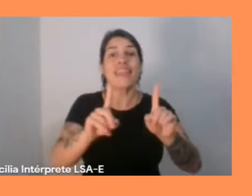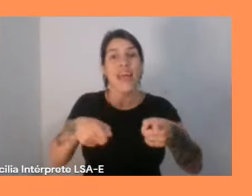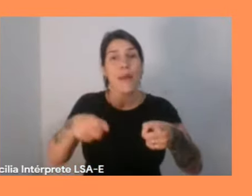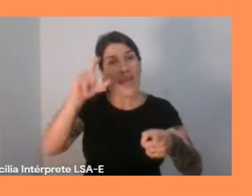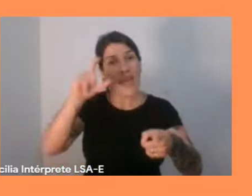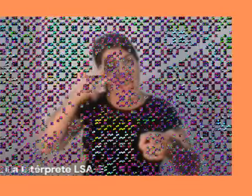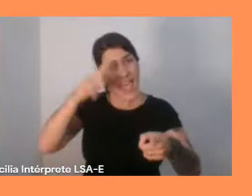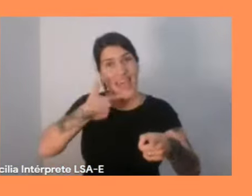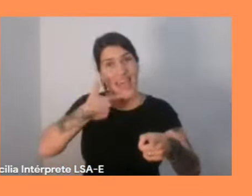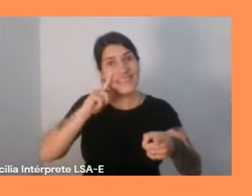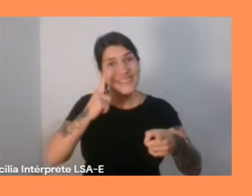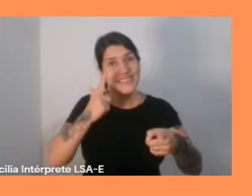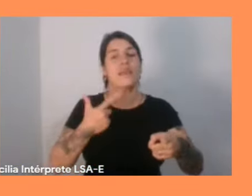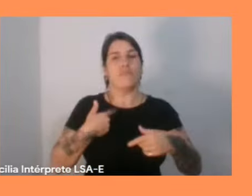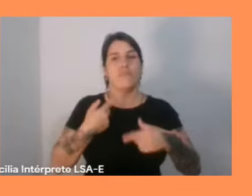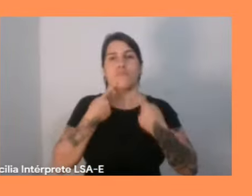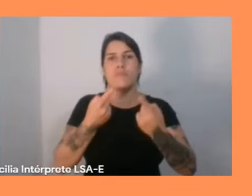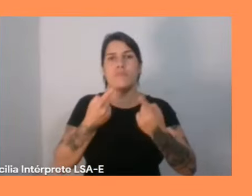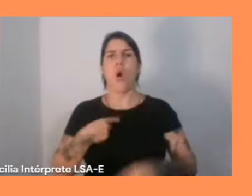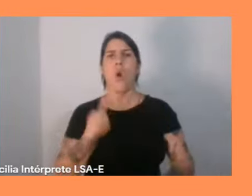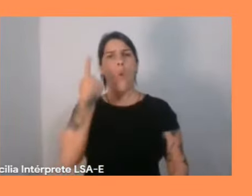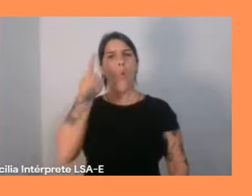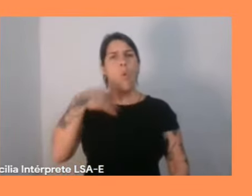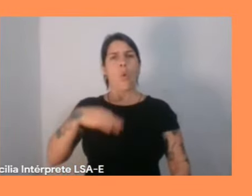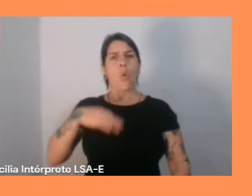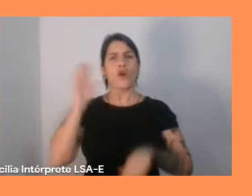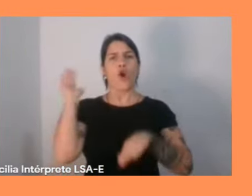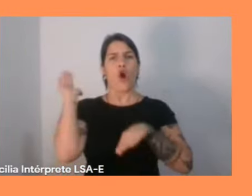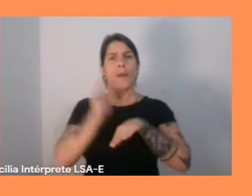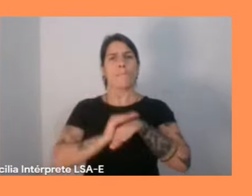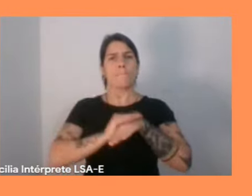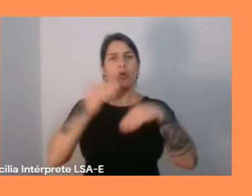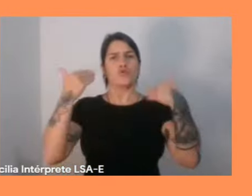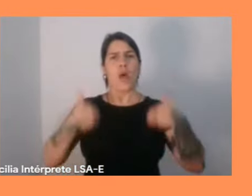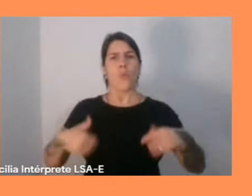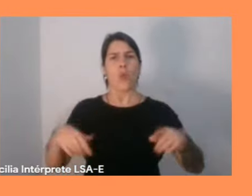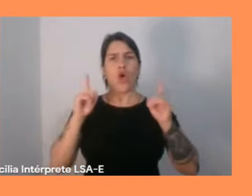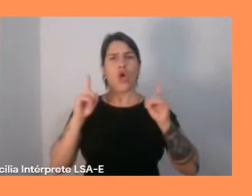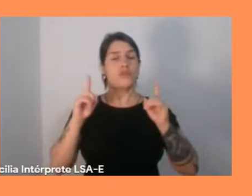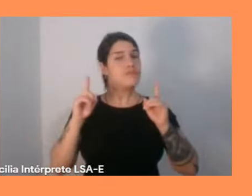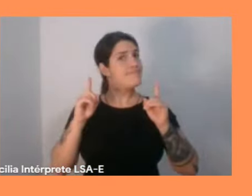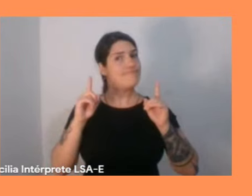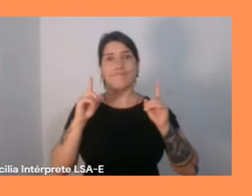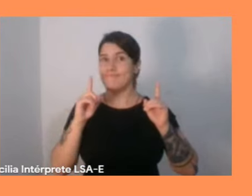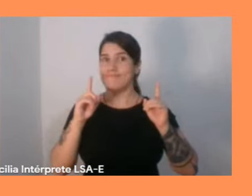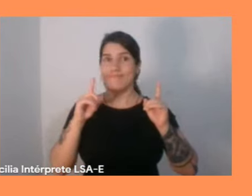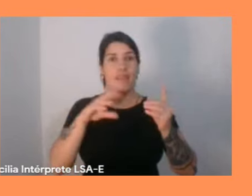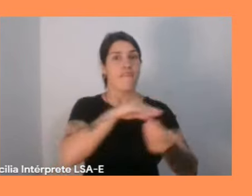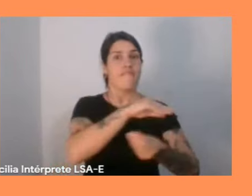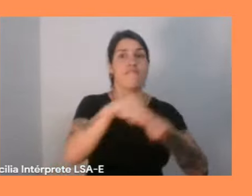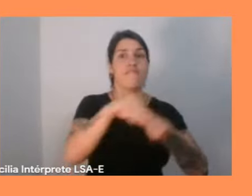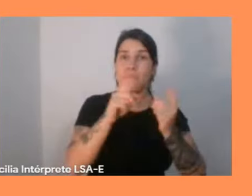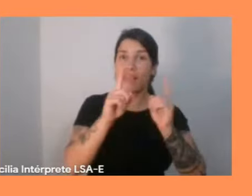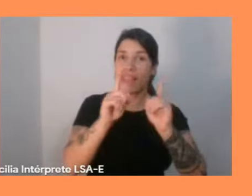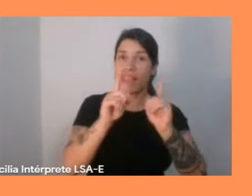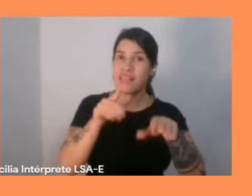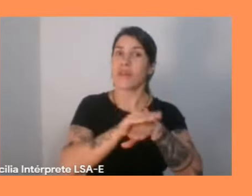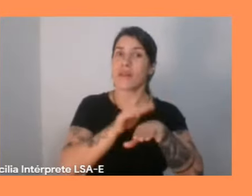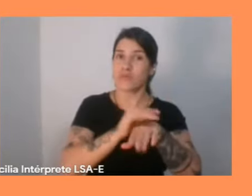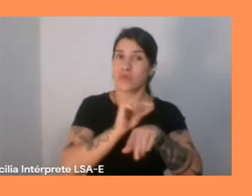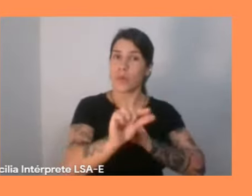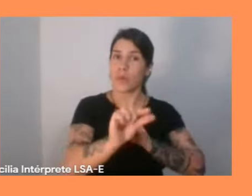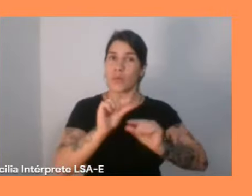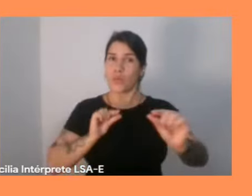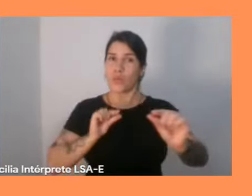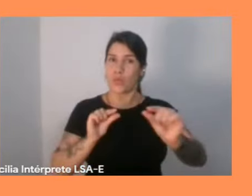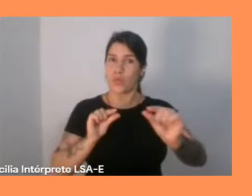dificultades de muchas familias para hablar y acompañar a sus hijas, hijos e hijes en estas temáticas,